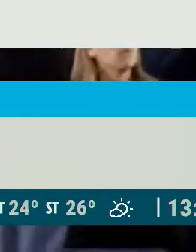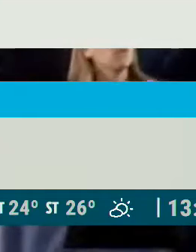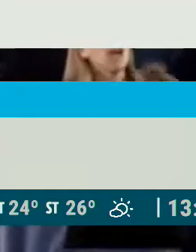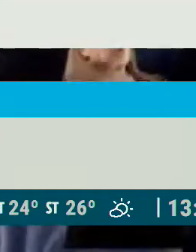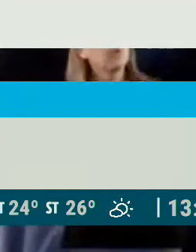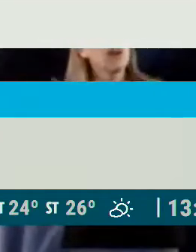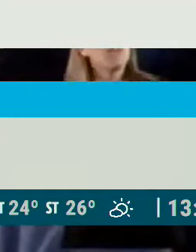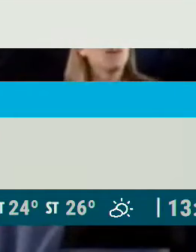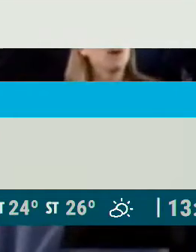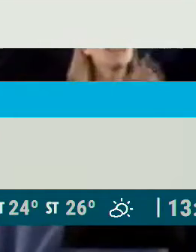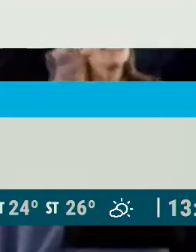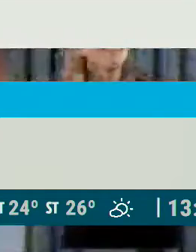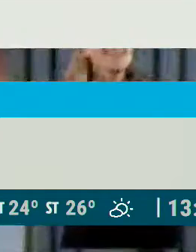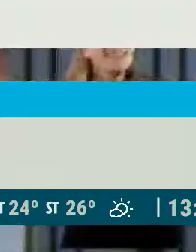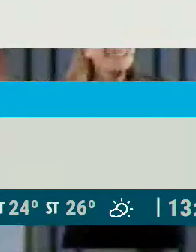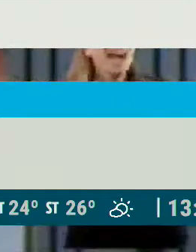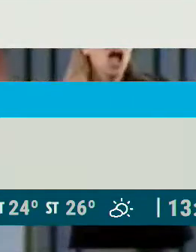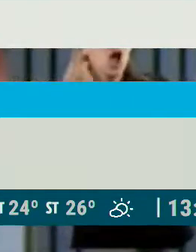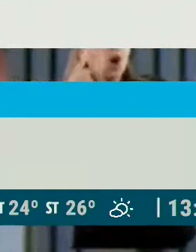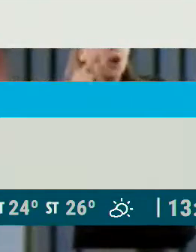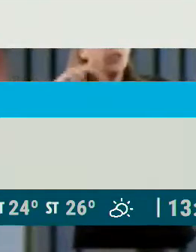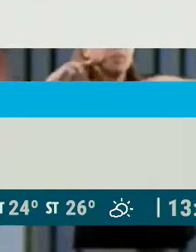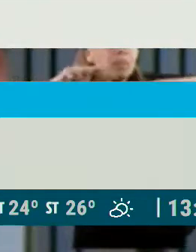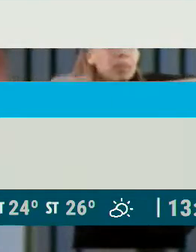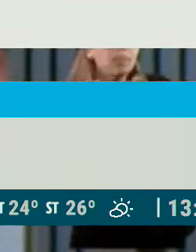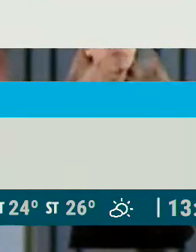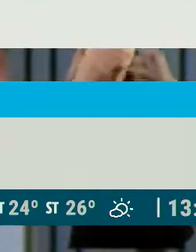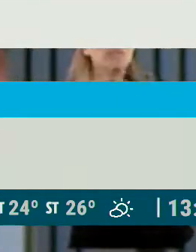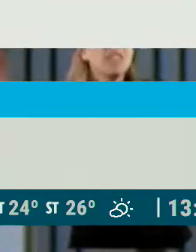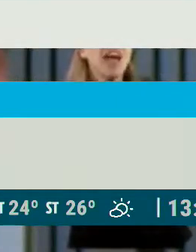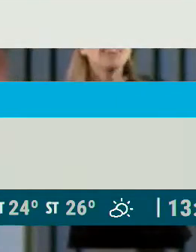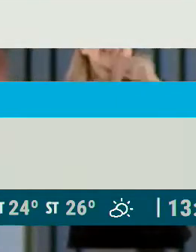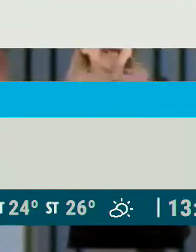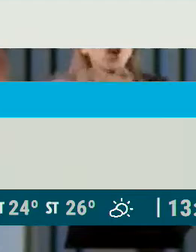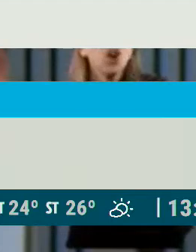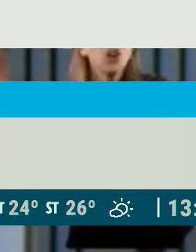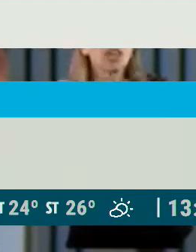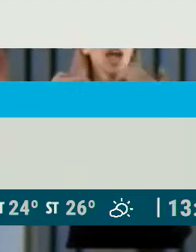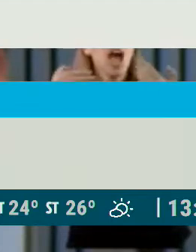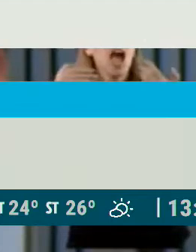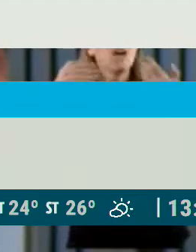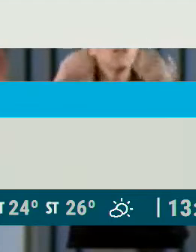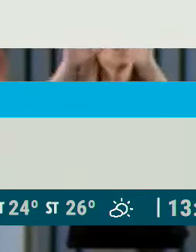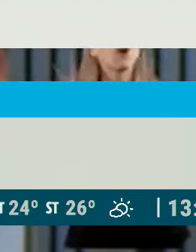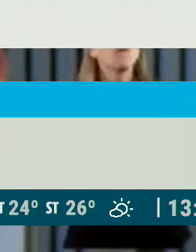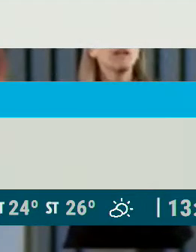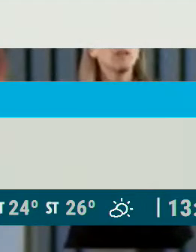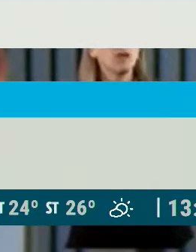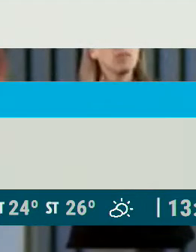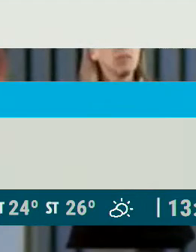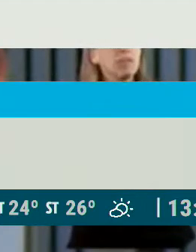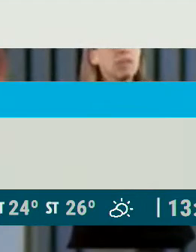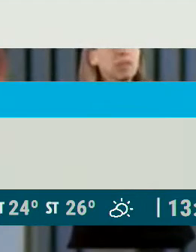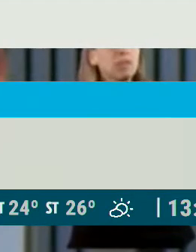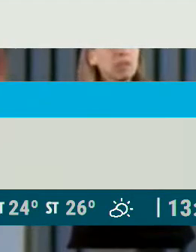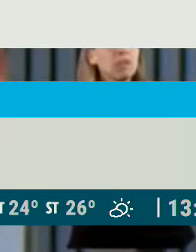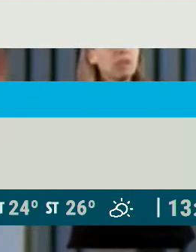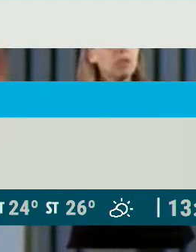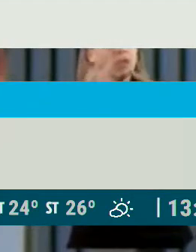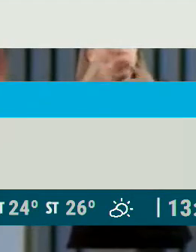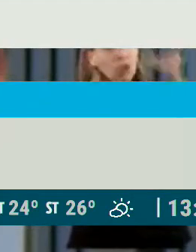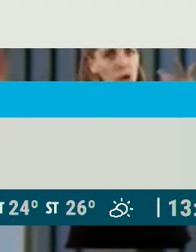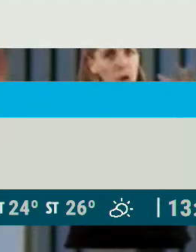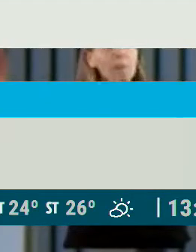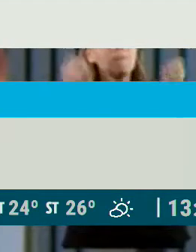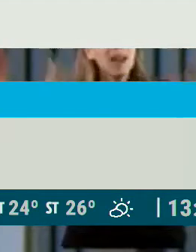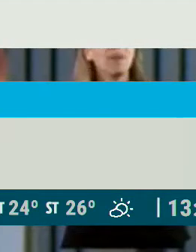ciencia. Hagamos del conocimiento, de la tecnología, de la capacitación y de la formación continua instrumentos para